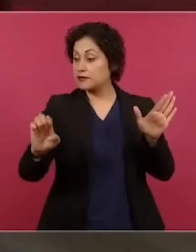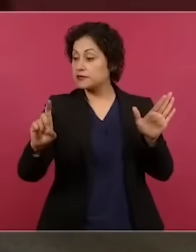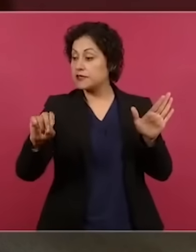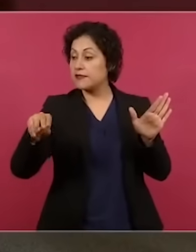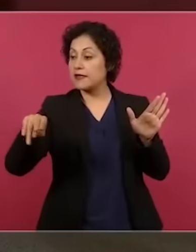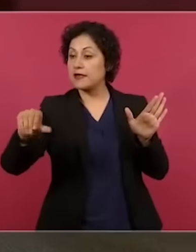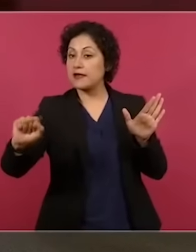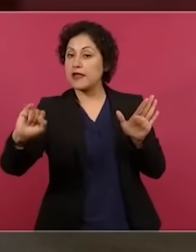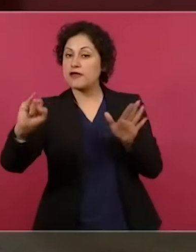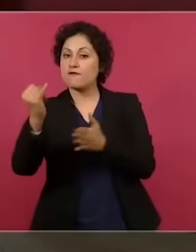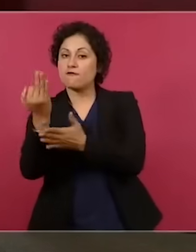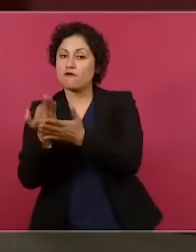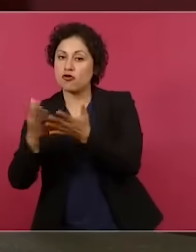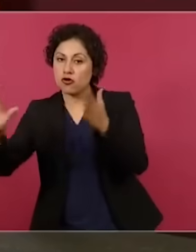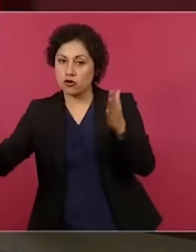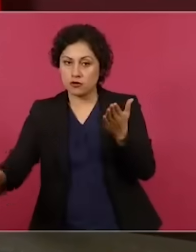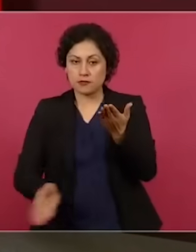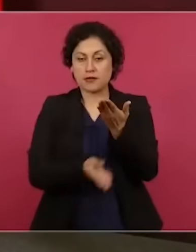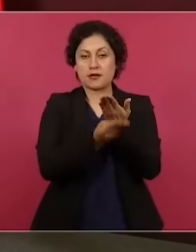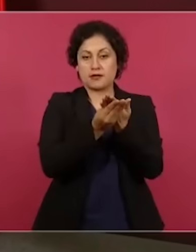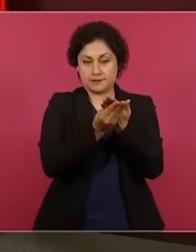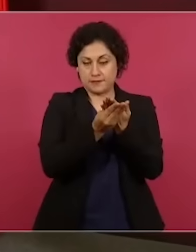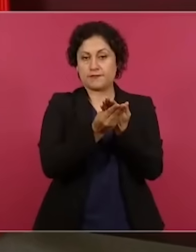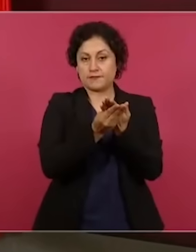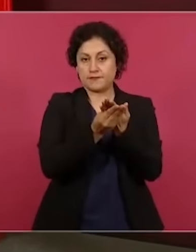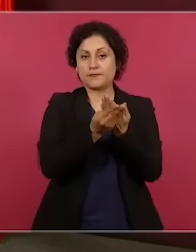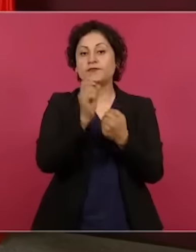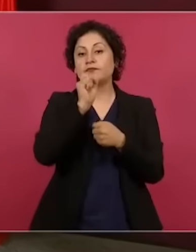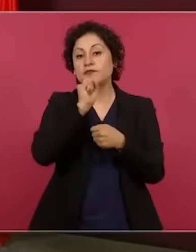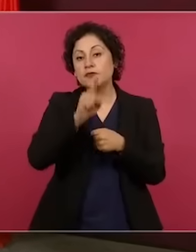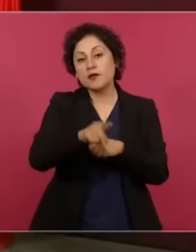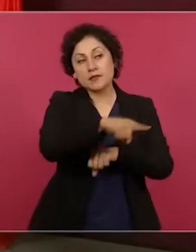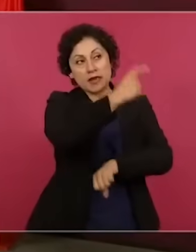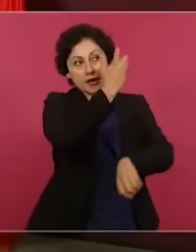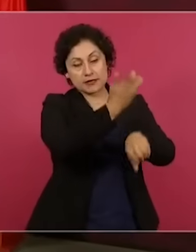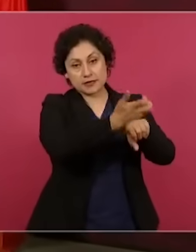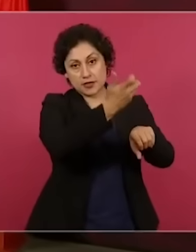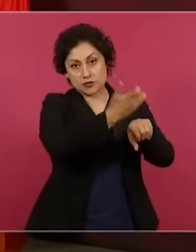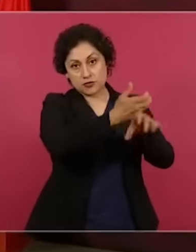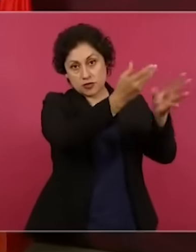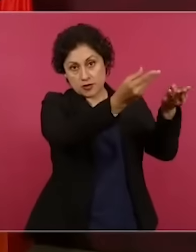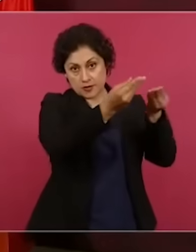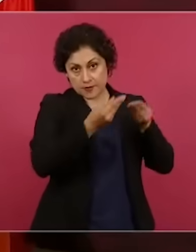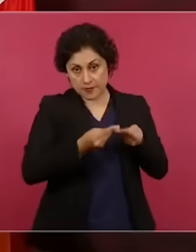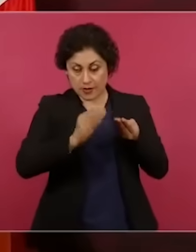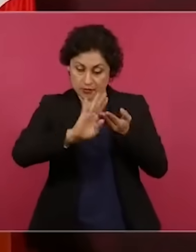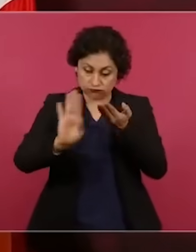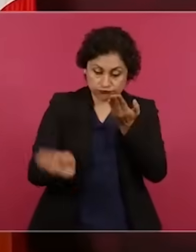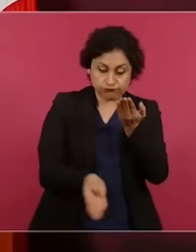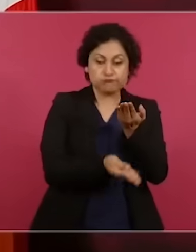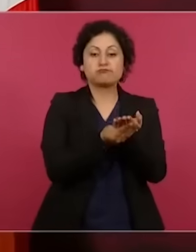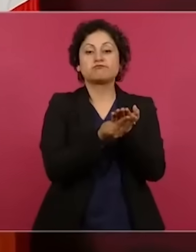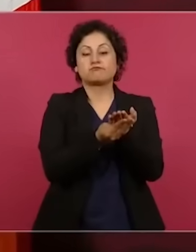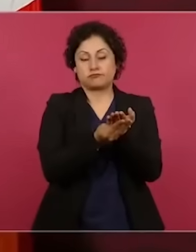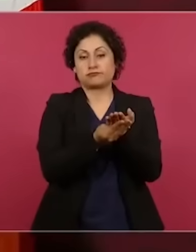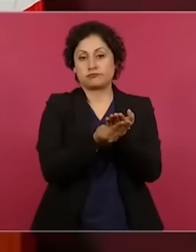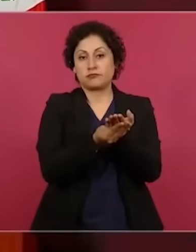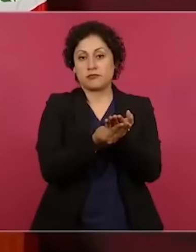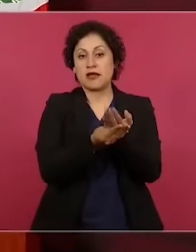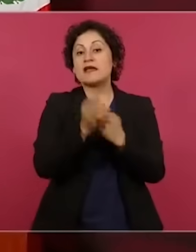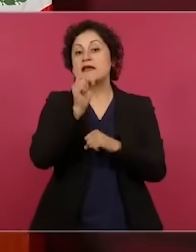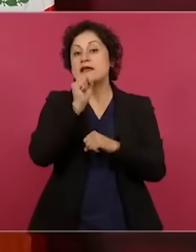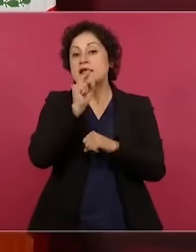con los mensajes del gobierno de Estados Unidos, con la relatoría, se van a